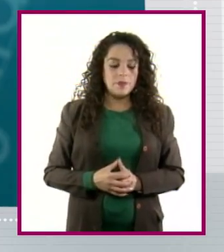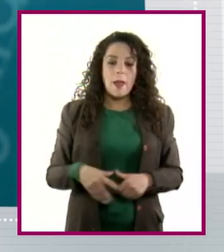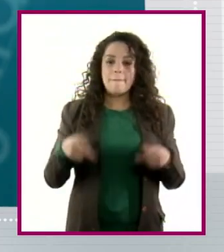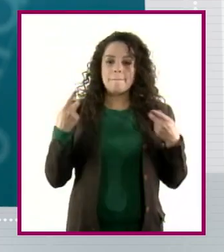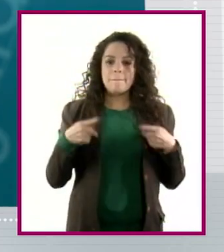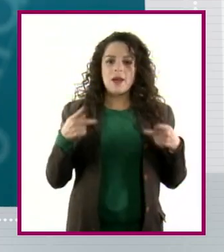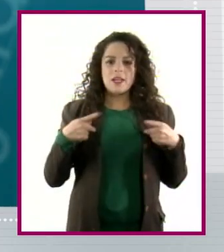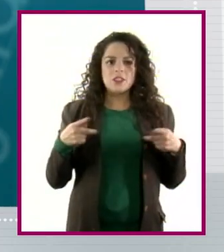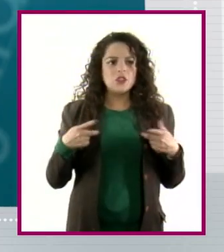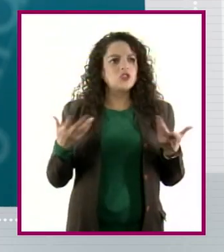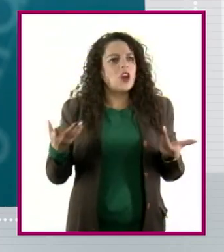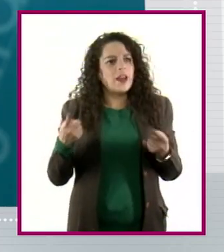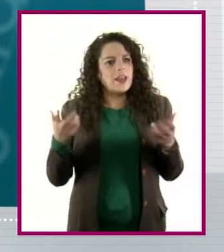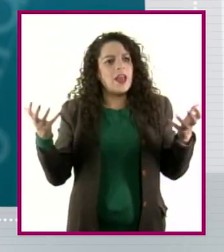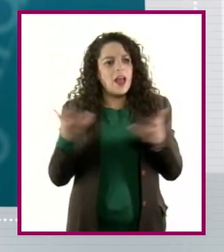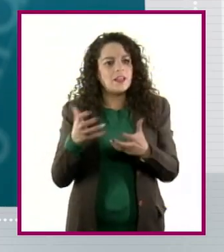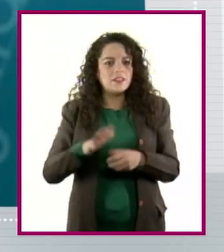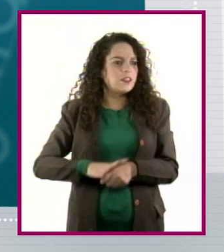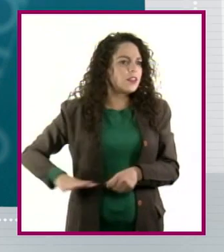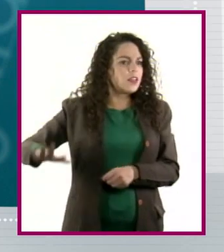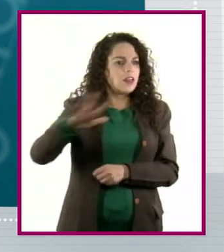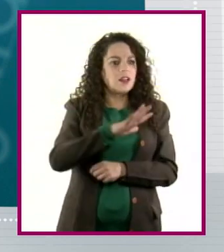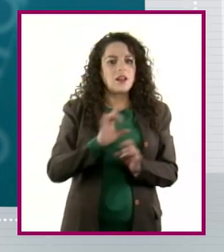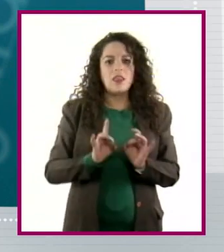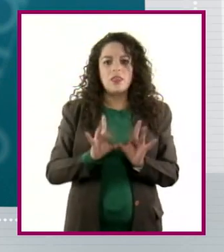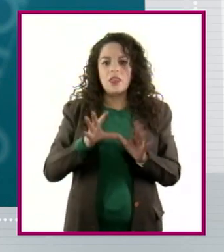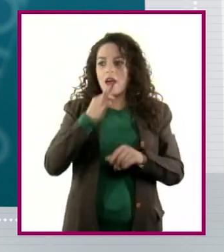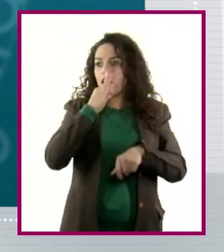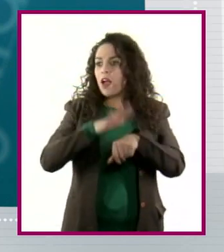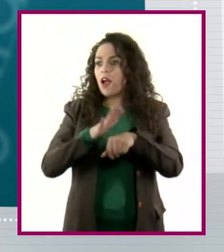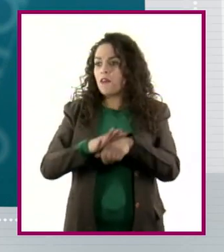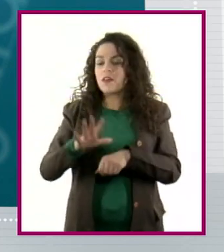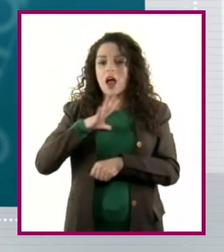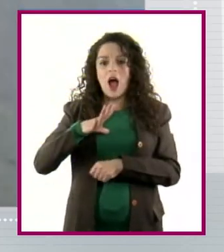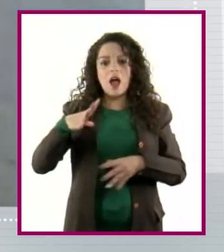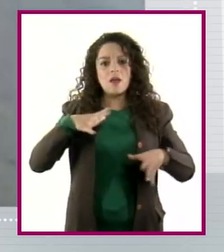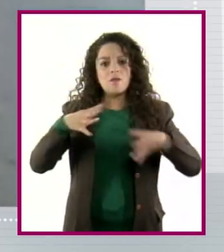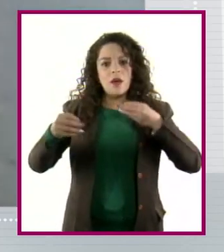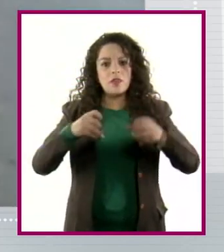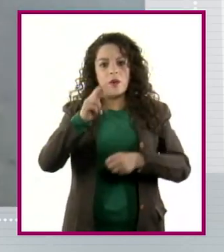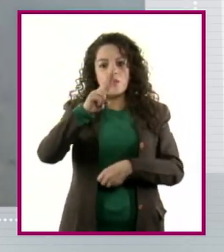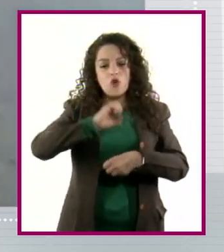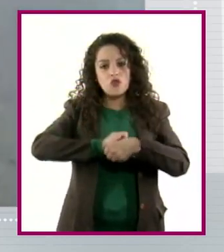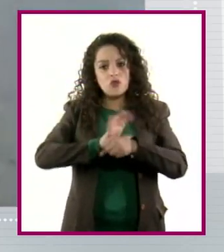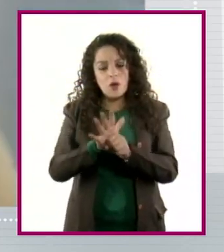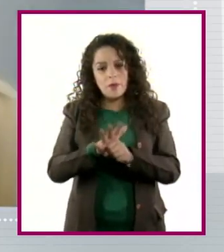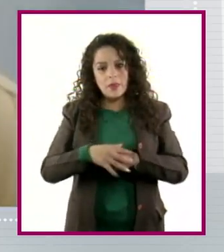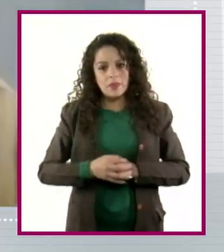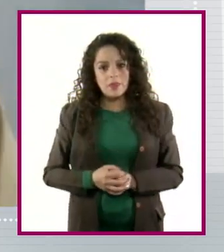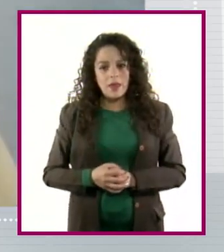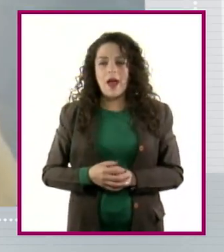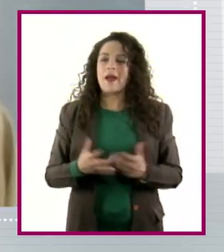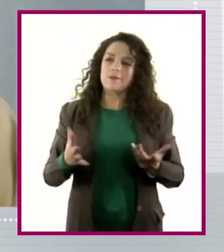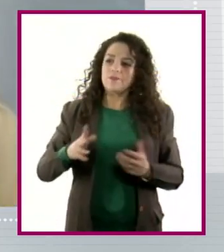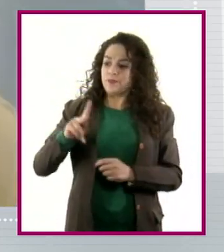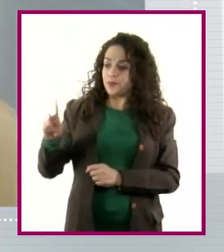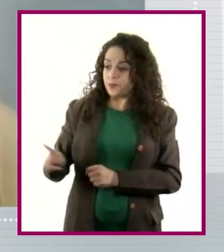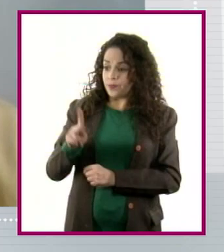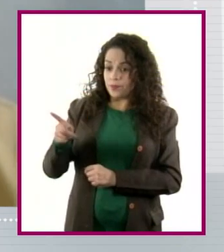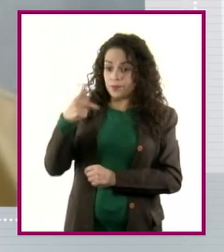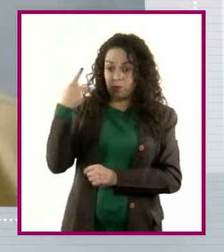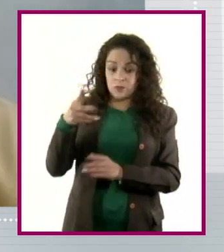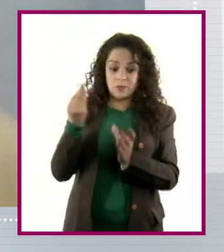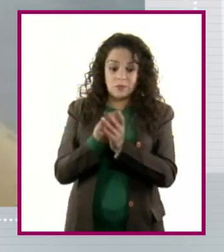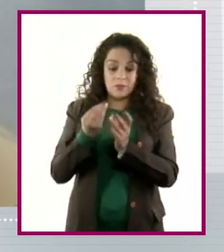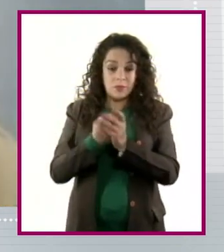las medidas inmediatas de la población ante el anuncio de la pandemia de COVID-19? En primer lugar, como es un pueblo de vocación